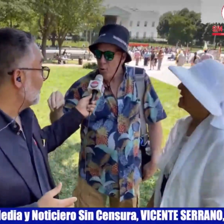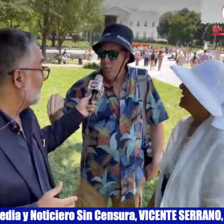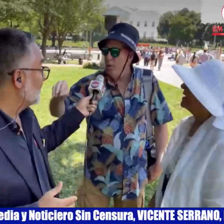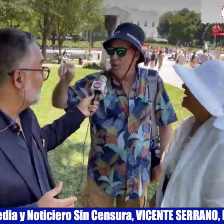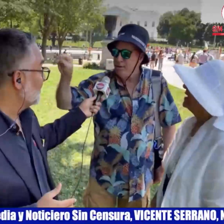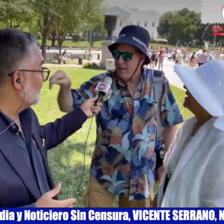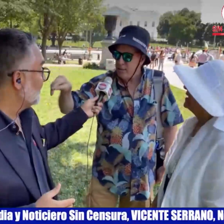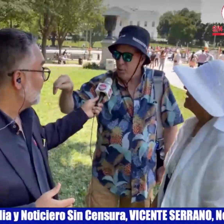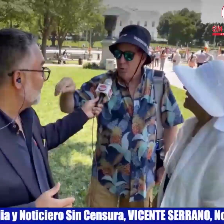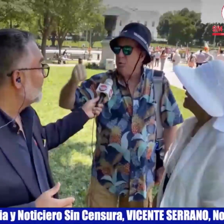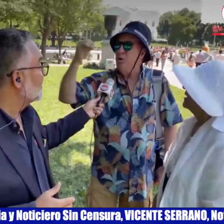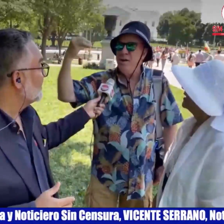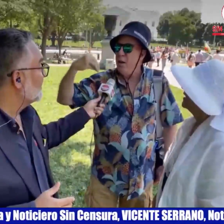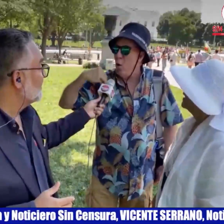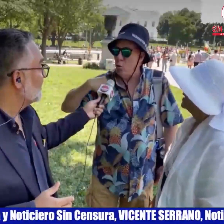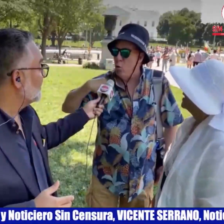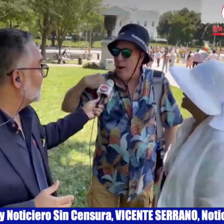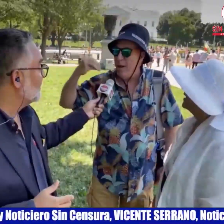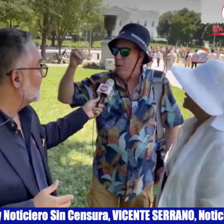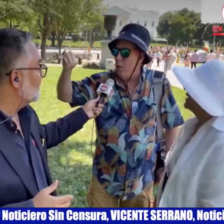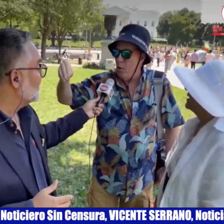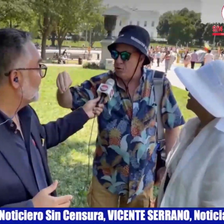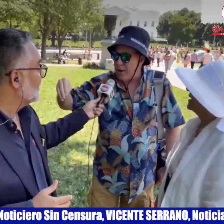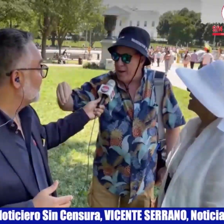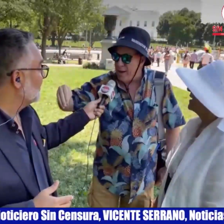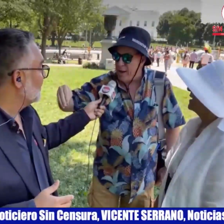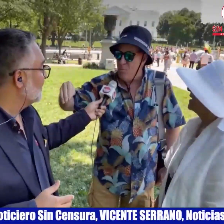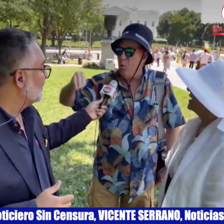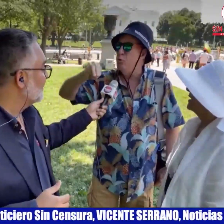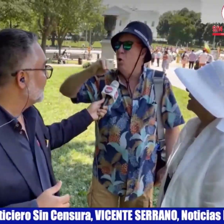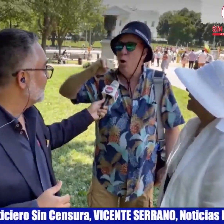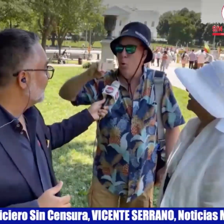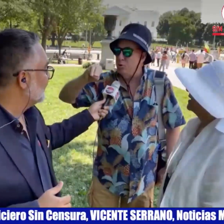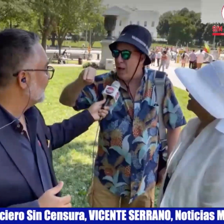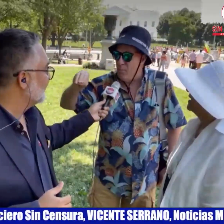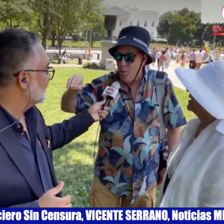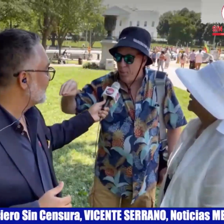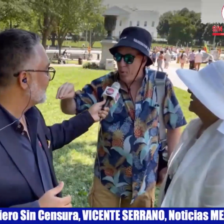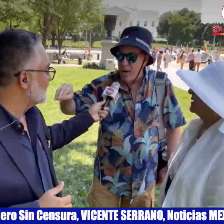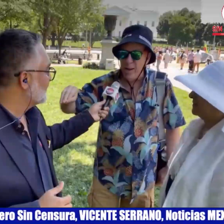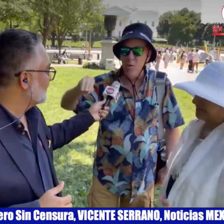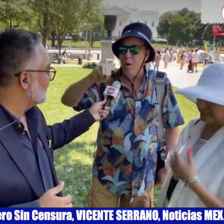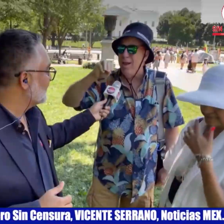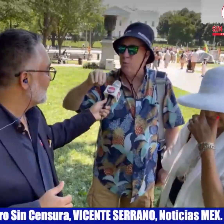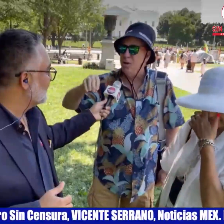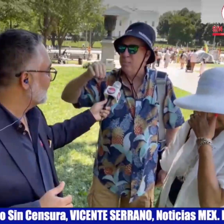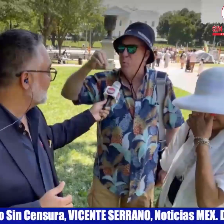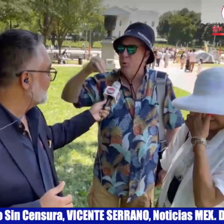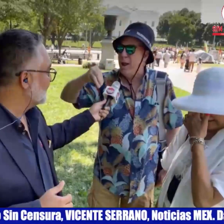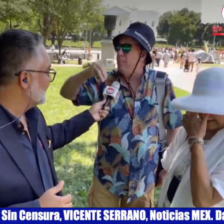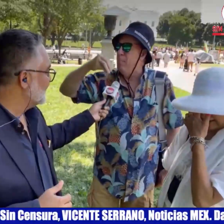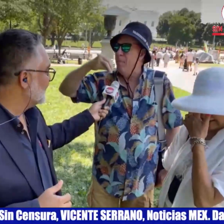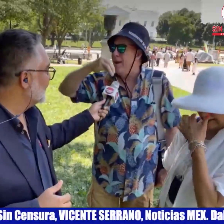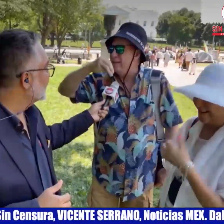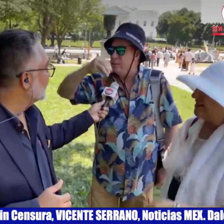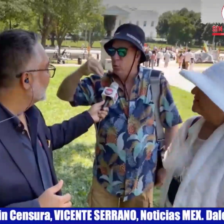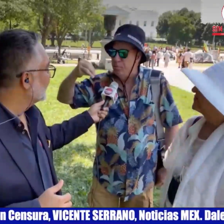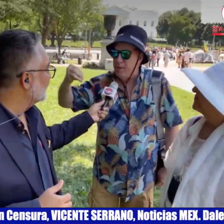Marco Rubio y Ted Cruz, ni los cubanos los queremos, no votamos por ellos. Eso es